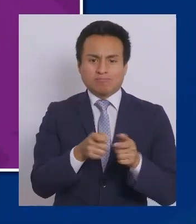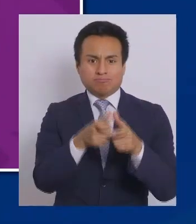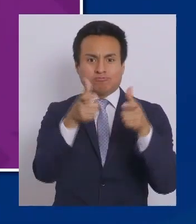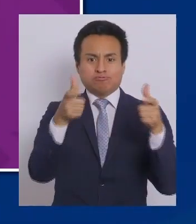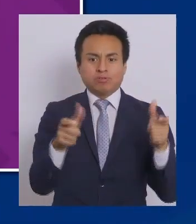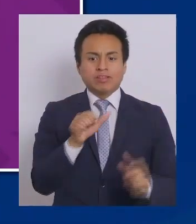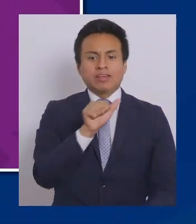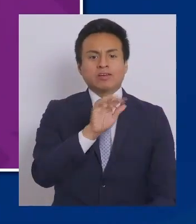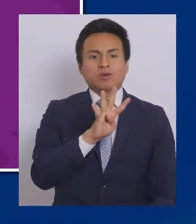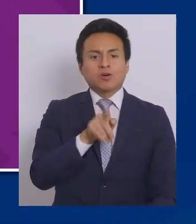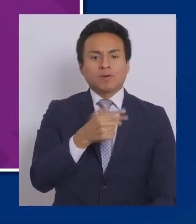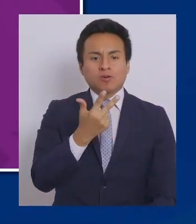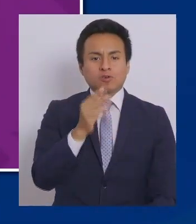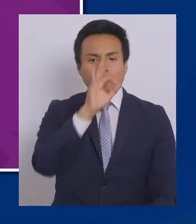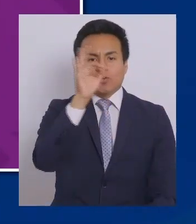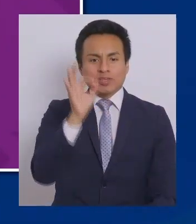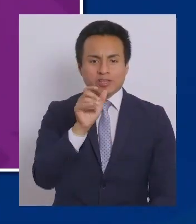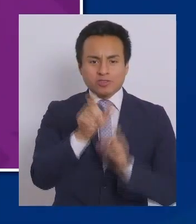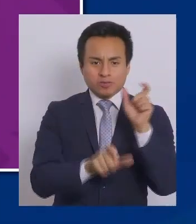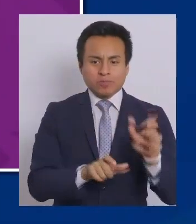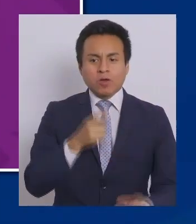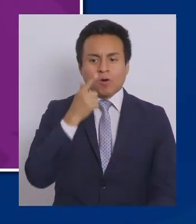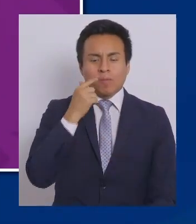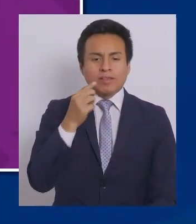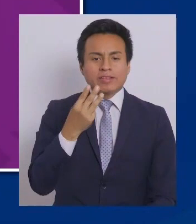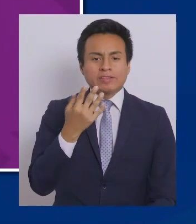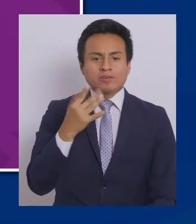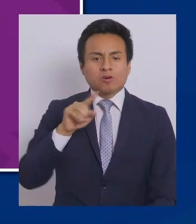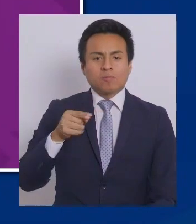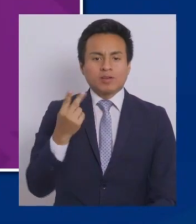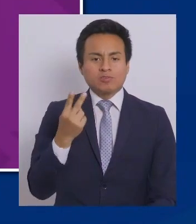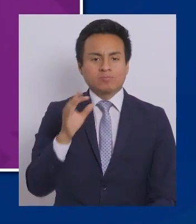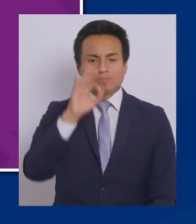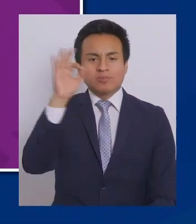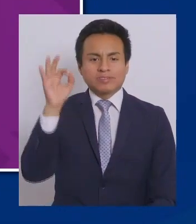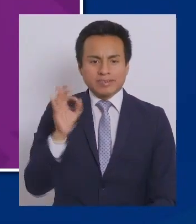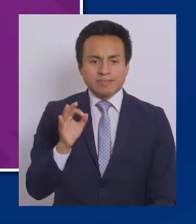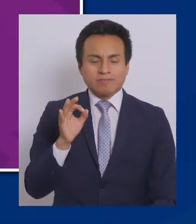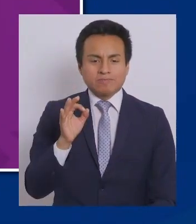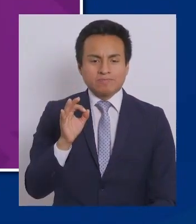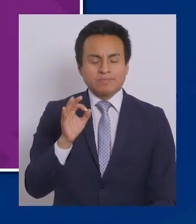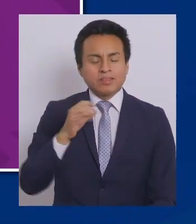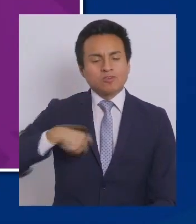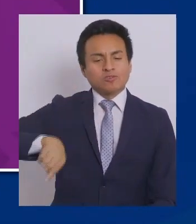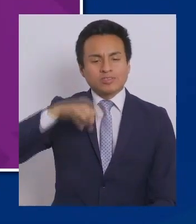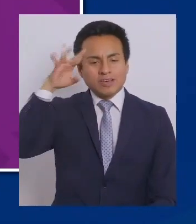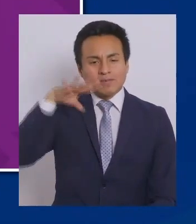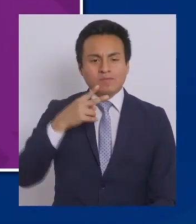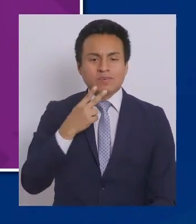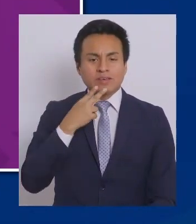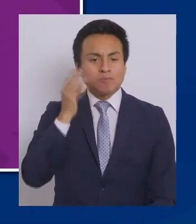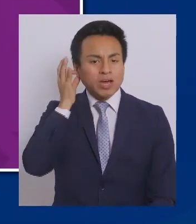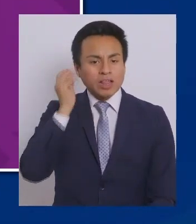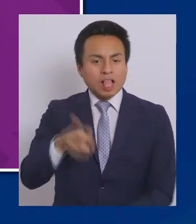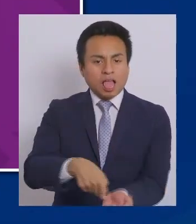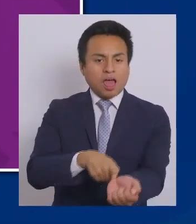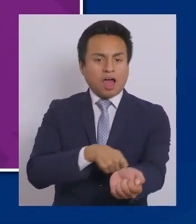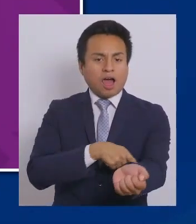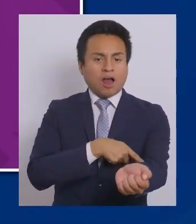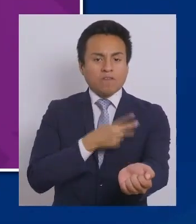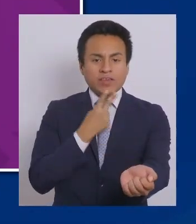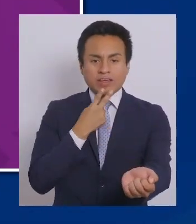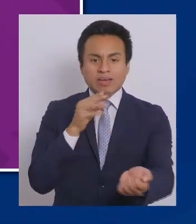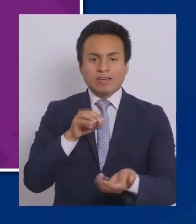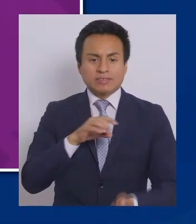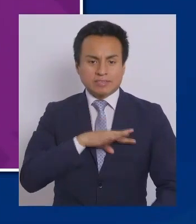un 64,8 por ciento y los hombres 35 2 por ciento sabemos que las mujeres viven muchos años más en